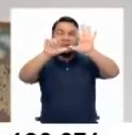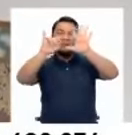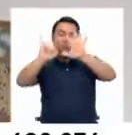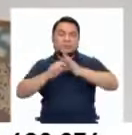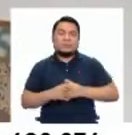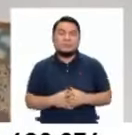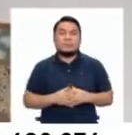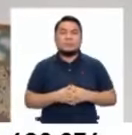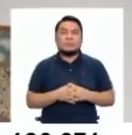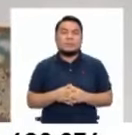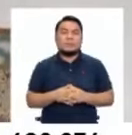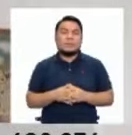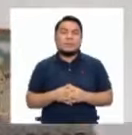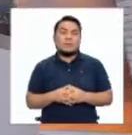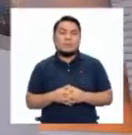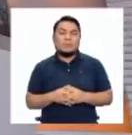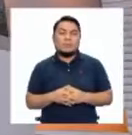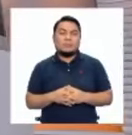944-698-876.